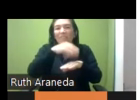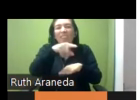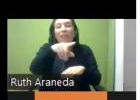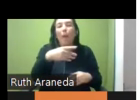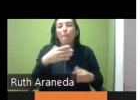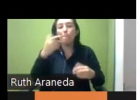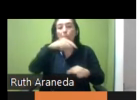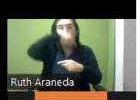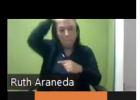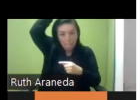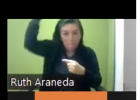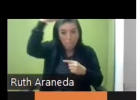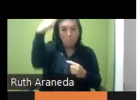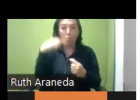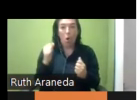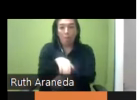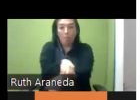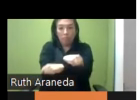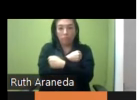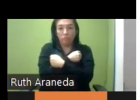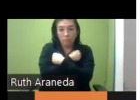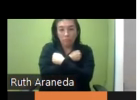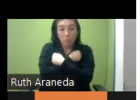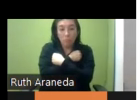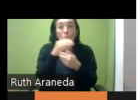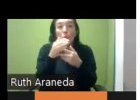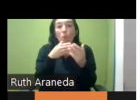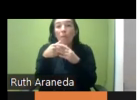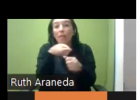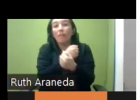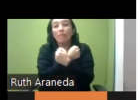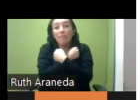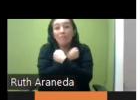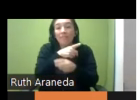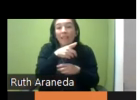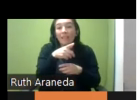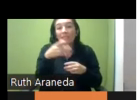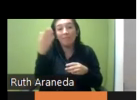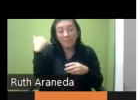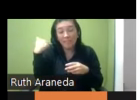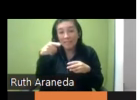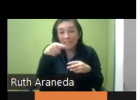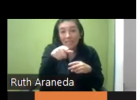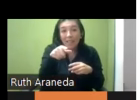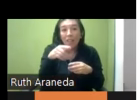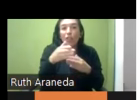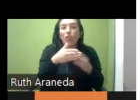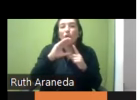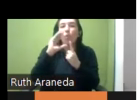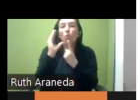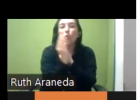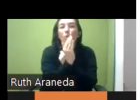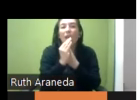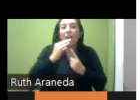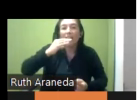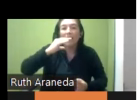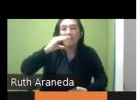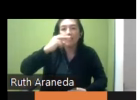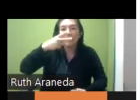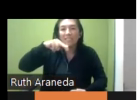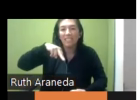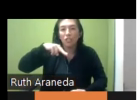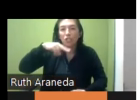de momificación, valga la redundancia, de momificación artificial, que eso es la cultura chinchorro, sabemos